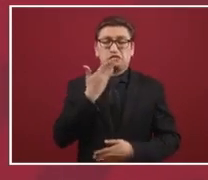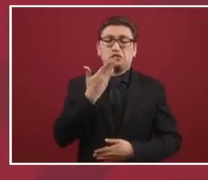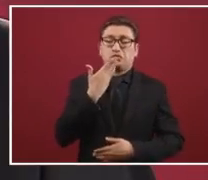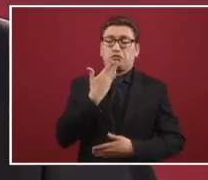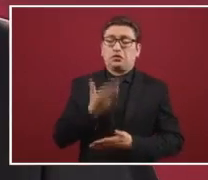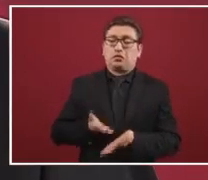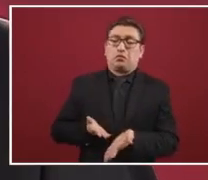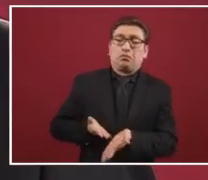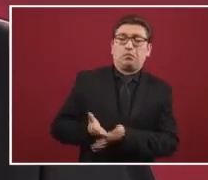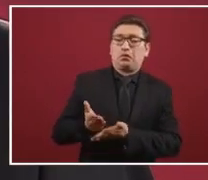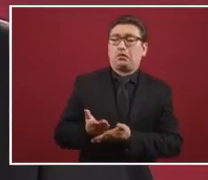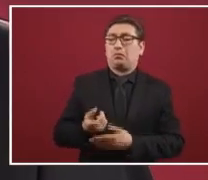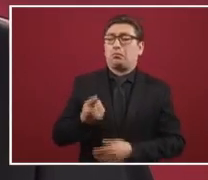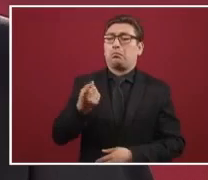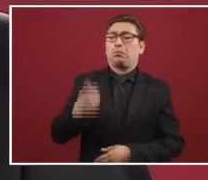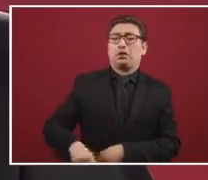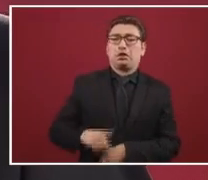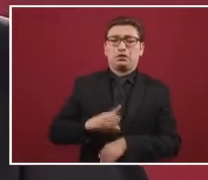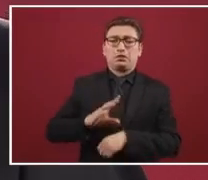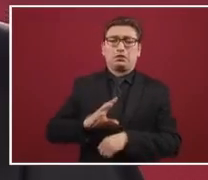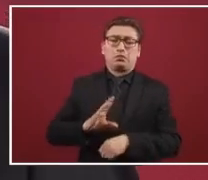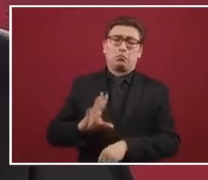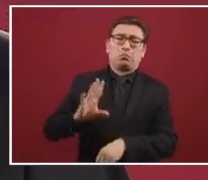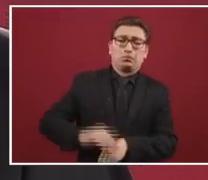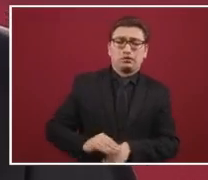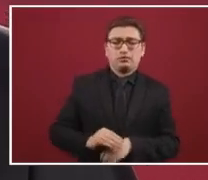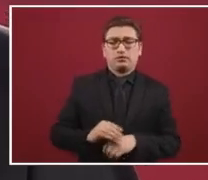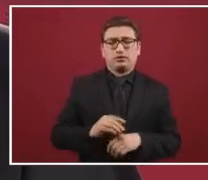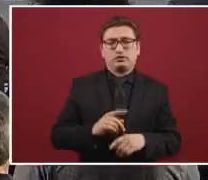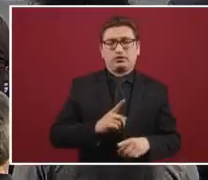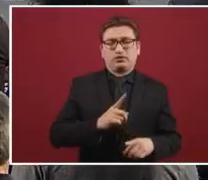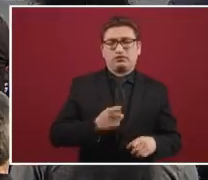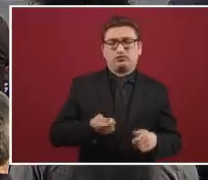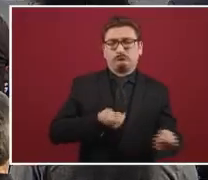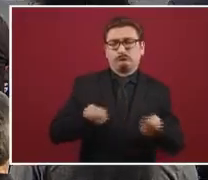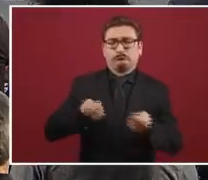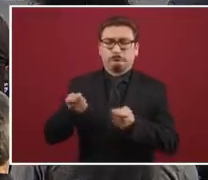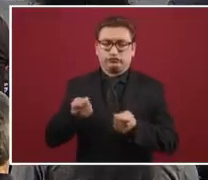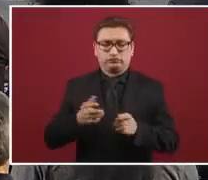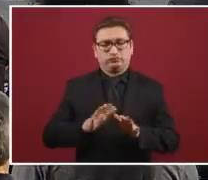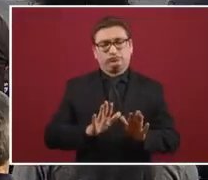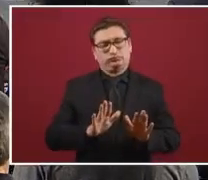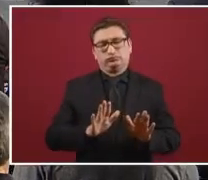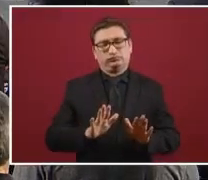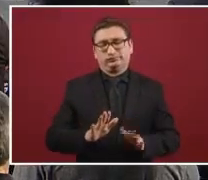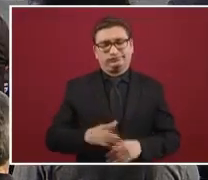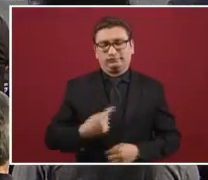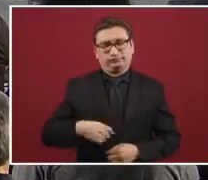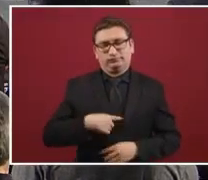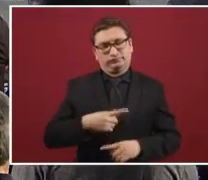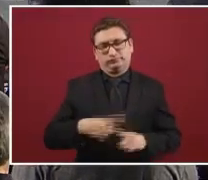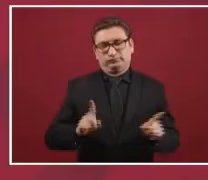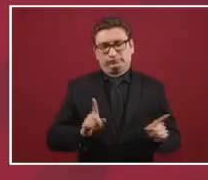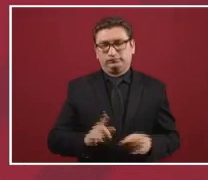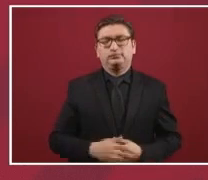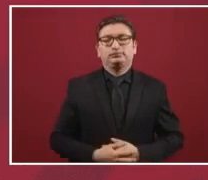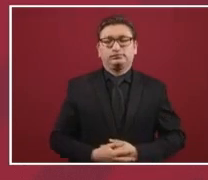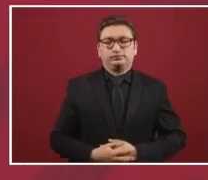autorizaba en un sentido o en otro, eso no. Lo demás es que